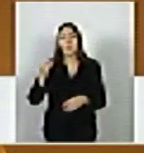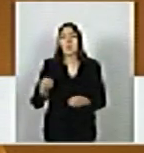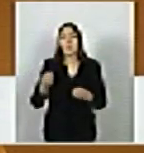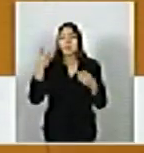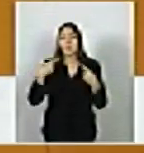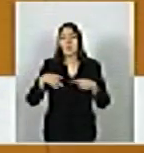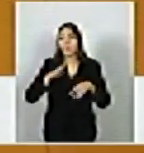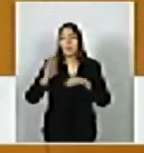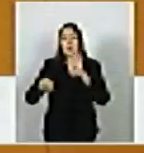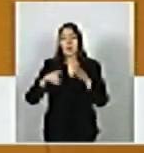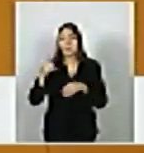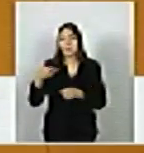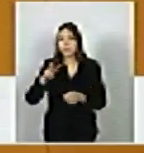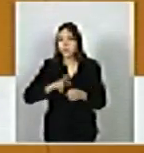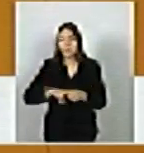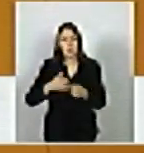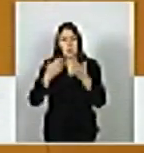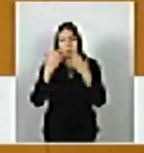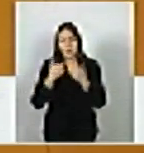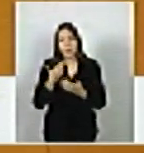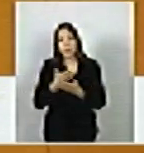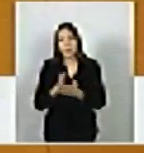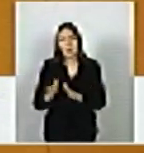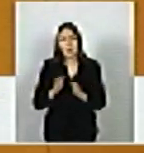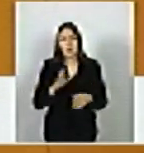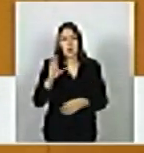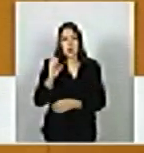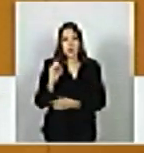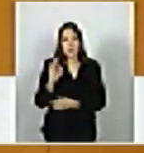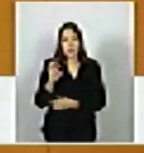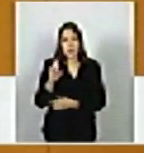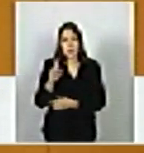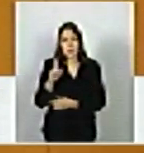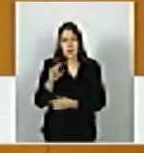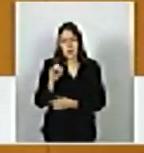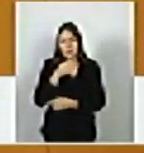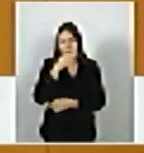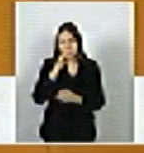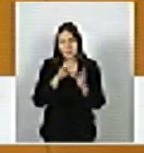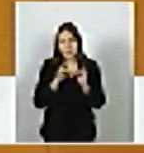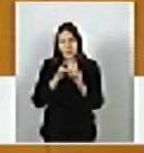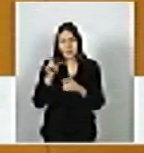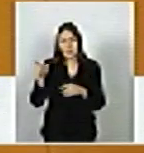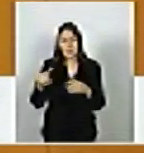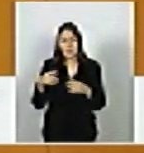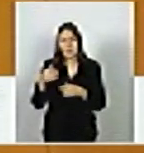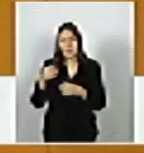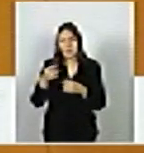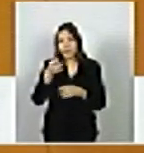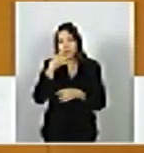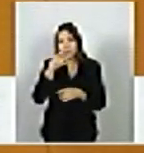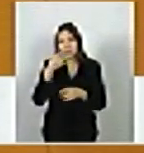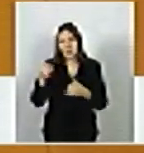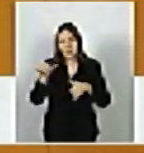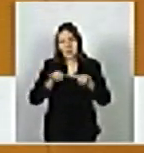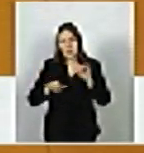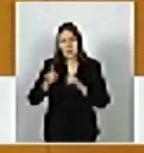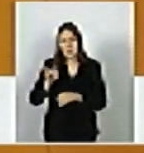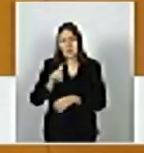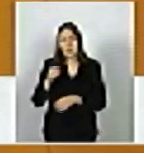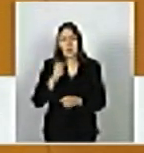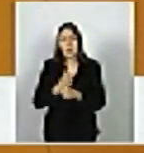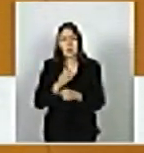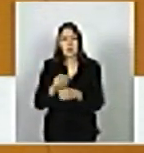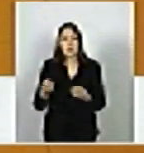hospital. Por su lado, la COFEPRIS indicó que la farmacéutica PISA presenta cierre en sus instalaciones de la Ciudad